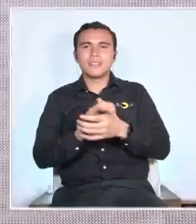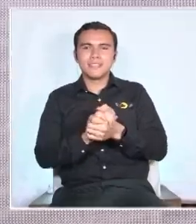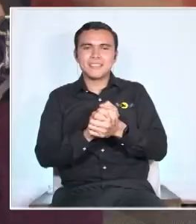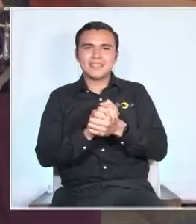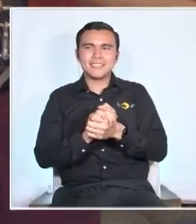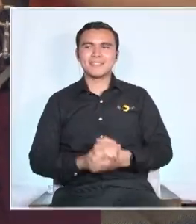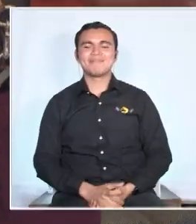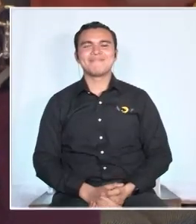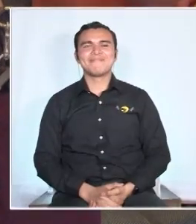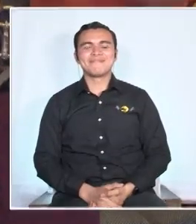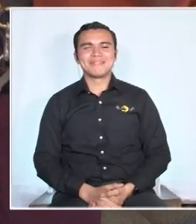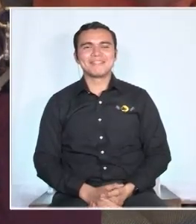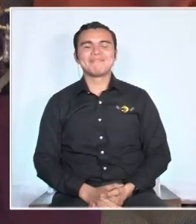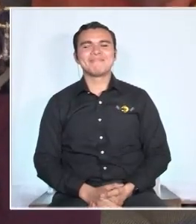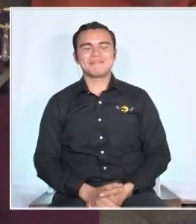Treviño. Amén.